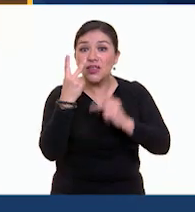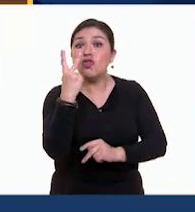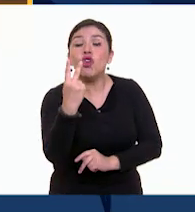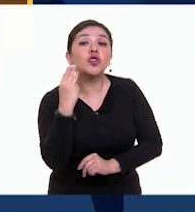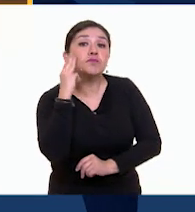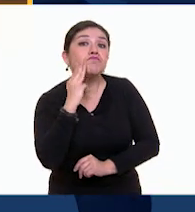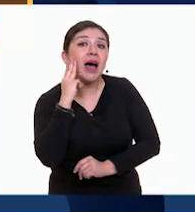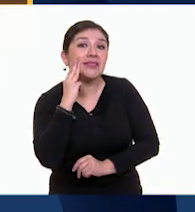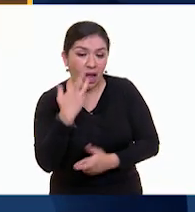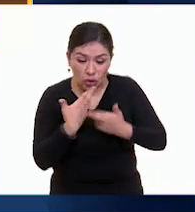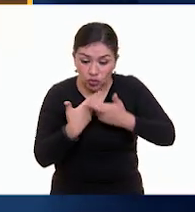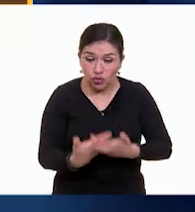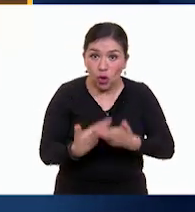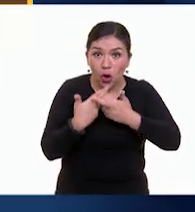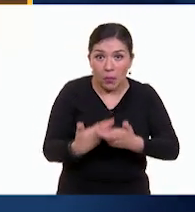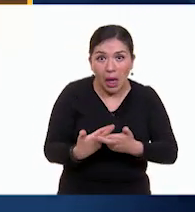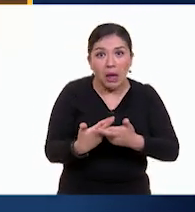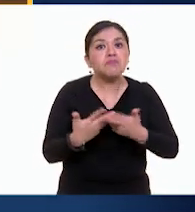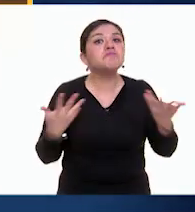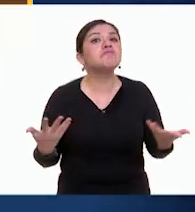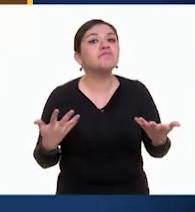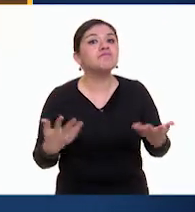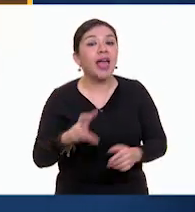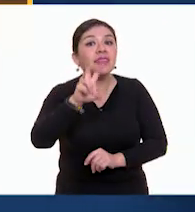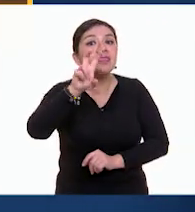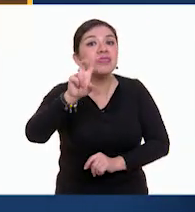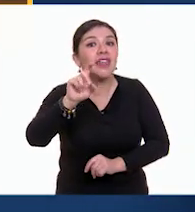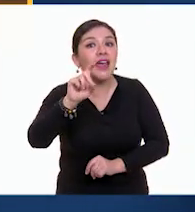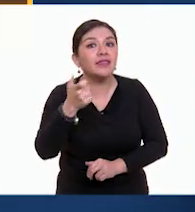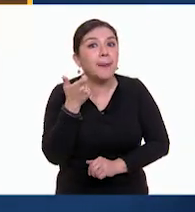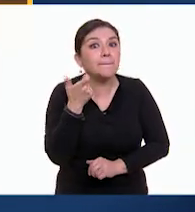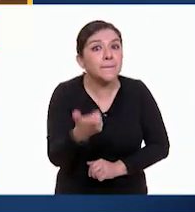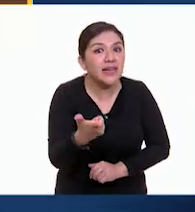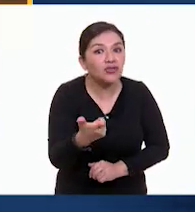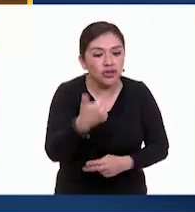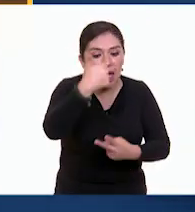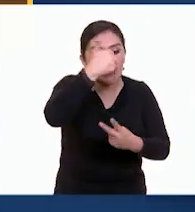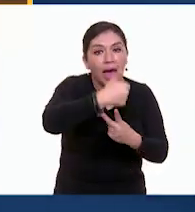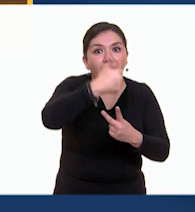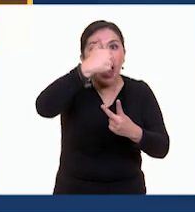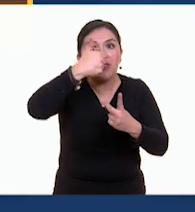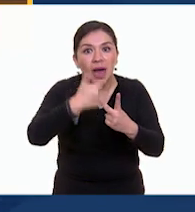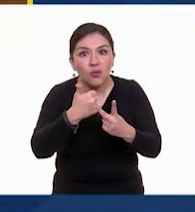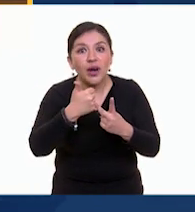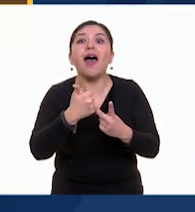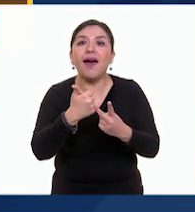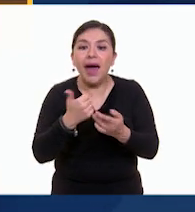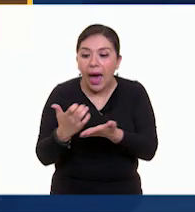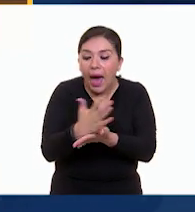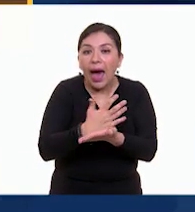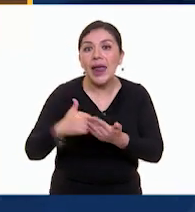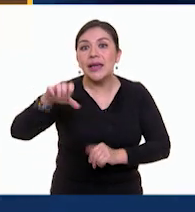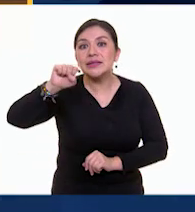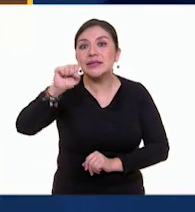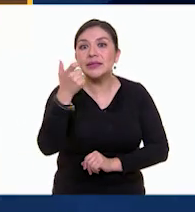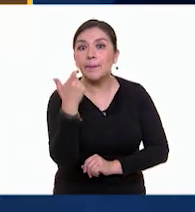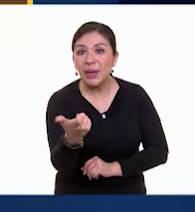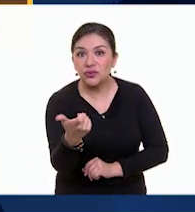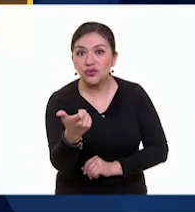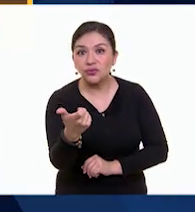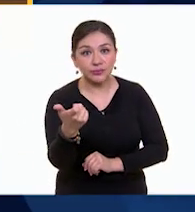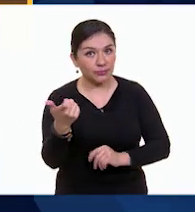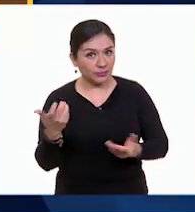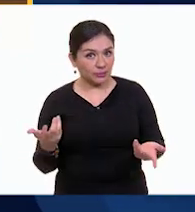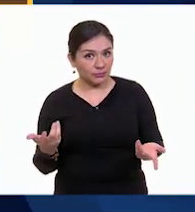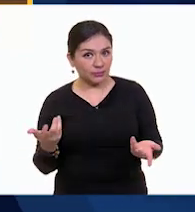2 manzanas que le sobraban en 30 pesos cada una y obtuvo 60 pesos.